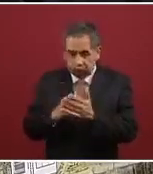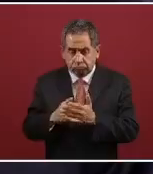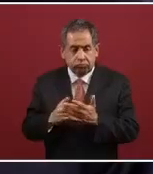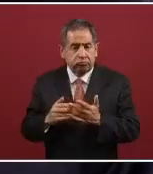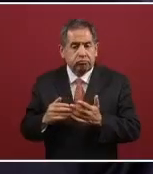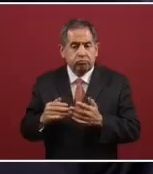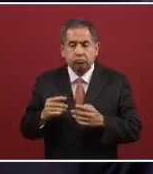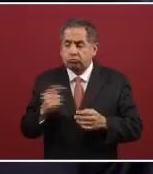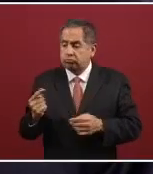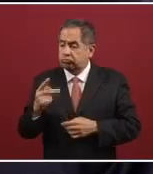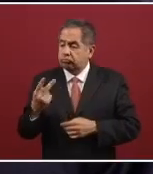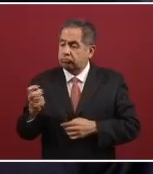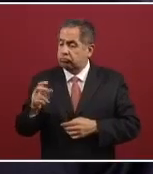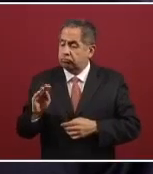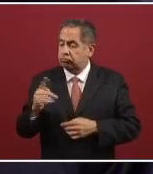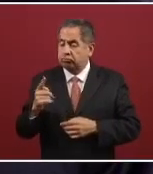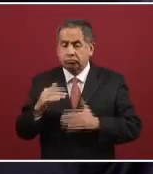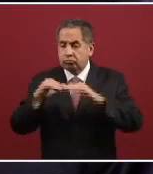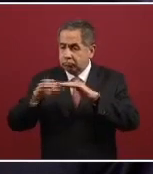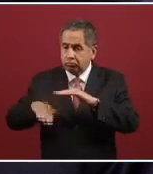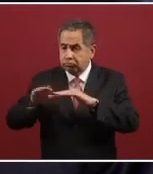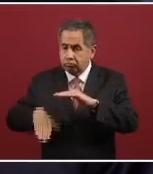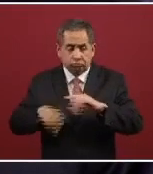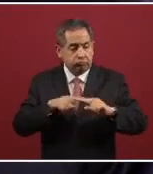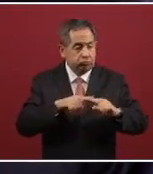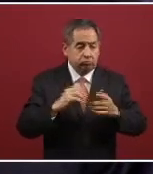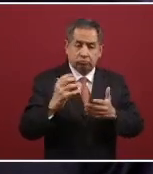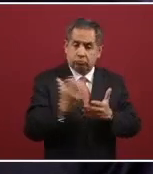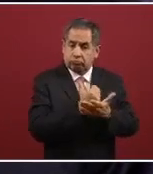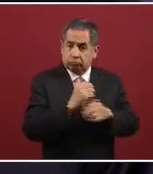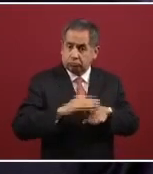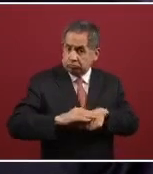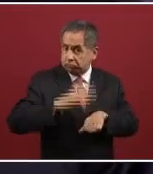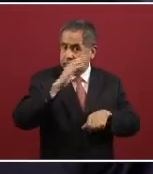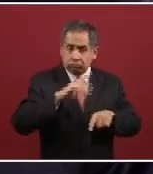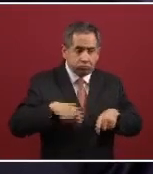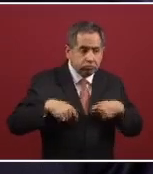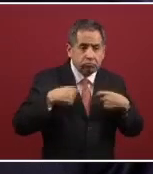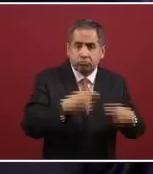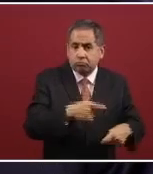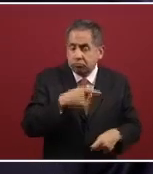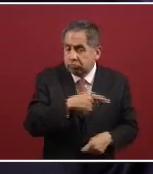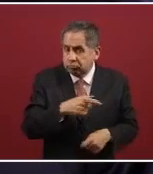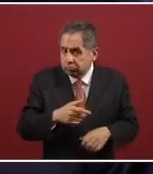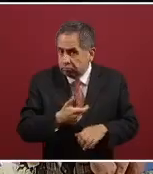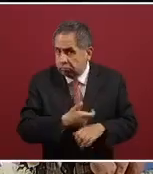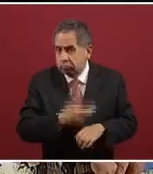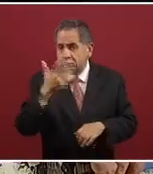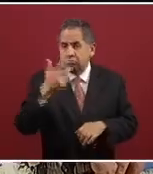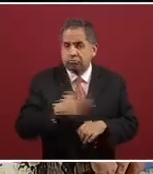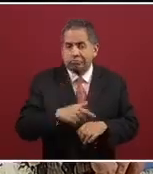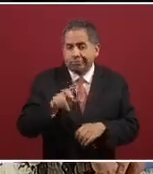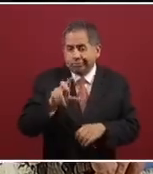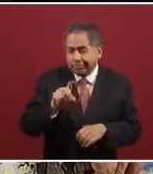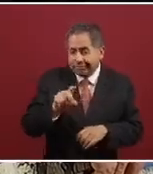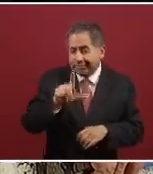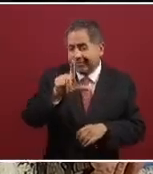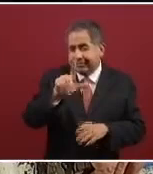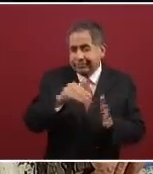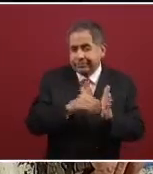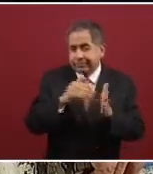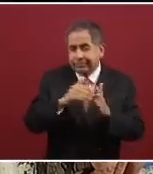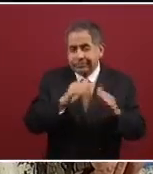262 y otra por 291. La que obtuvo la licitación estuvo 37 millones